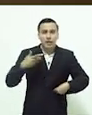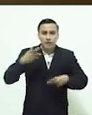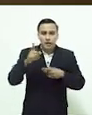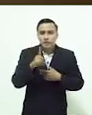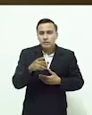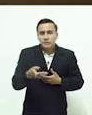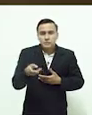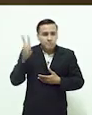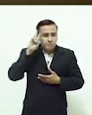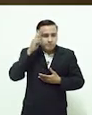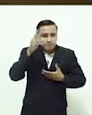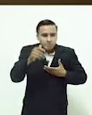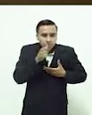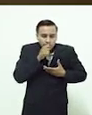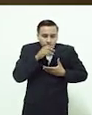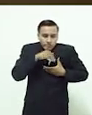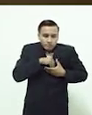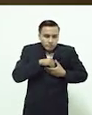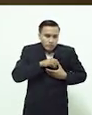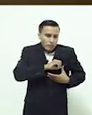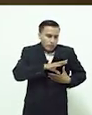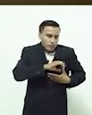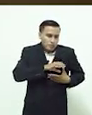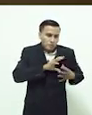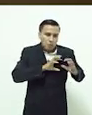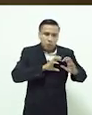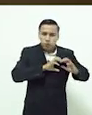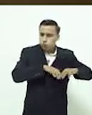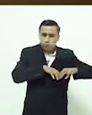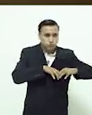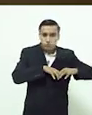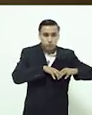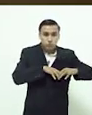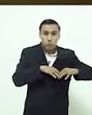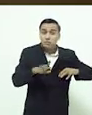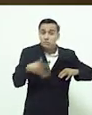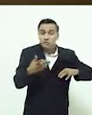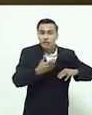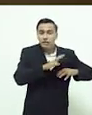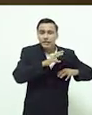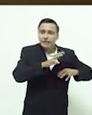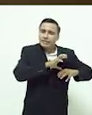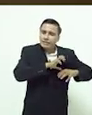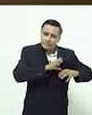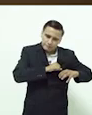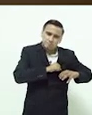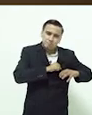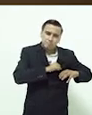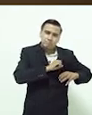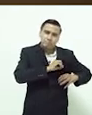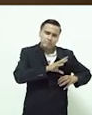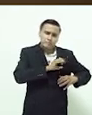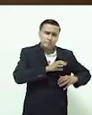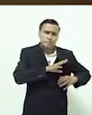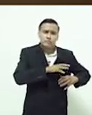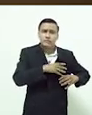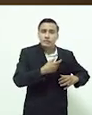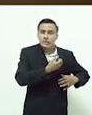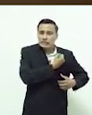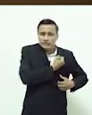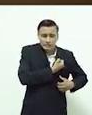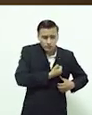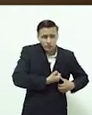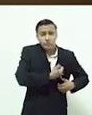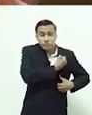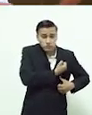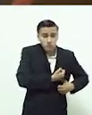belleza exterior, hay corazones marchitos, corazones heridos, corazones destruidos.